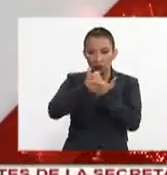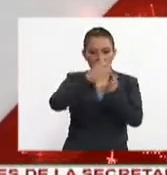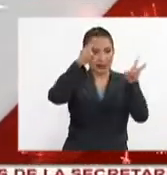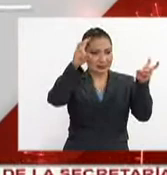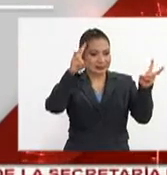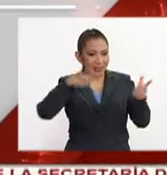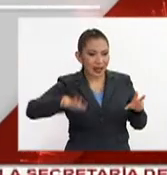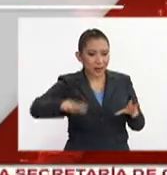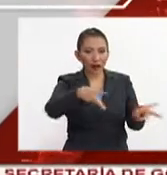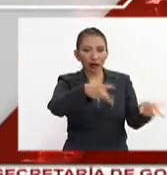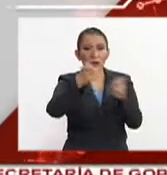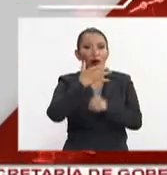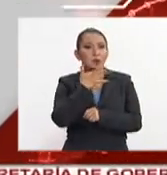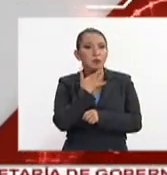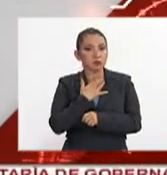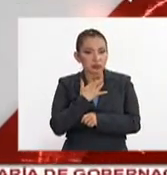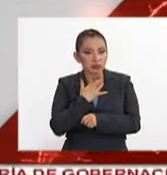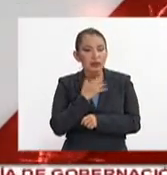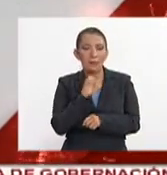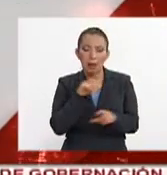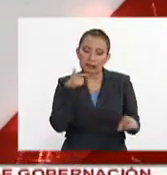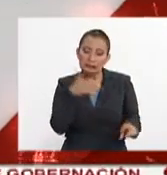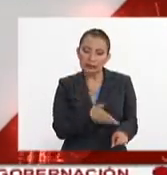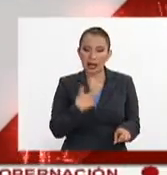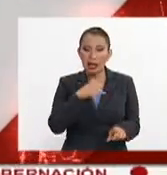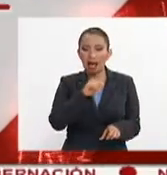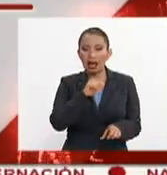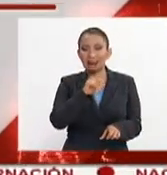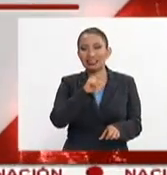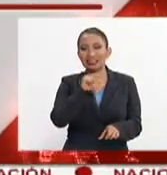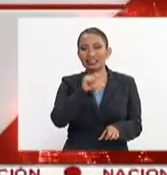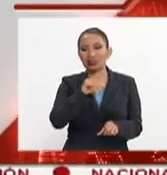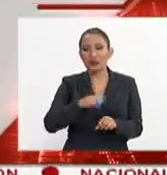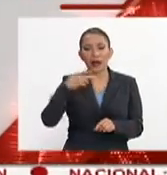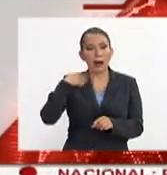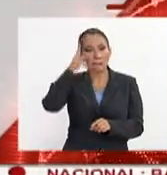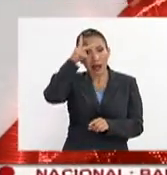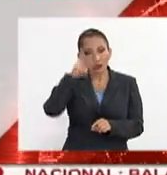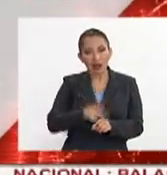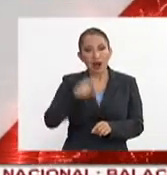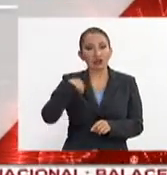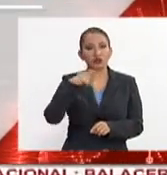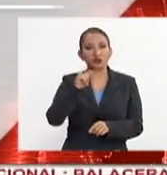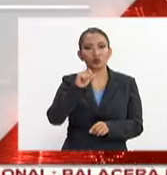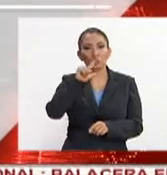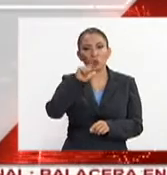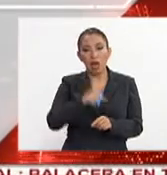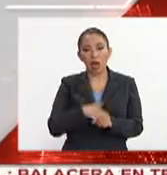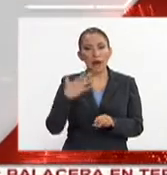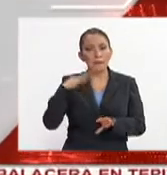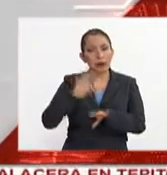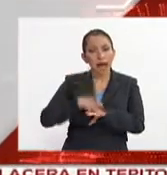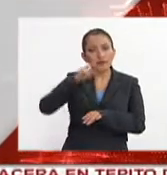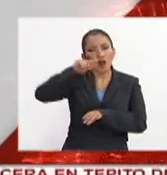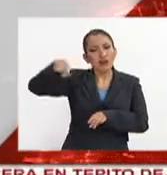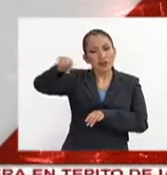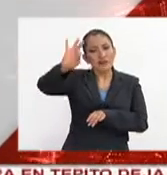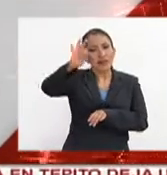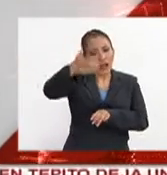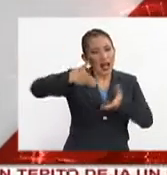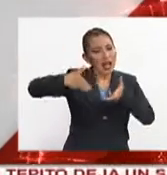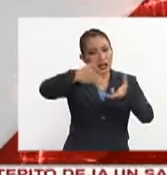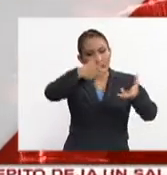tema de robo de combustible, particularmente en la zona de Tizayuca, en la zona de Pachuca, en la zona de Tula, que habrá más policía federal